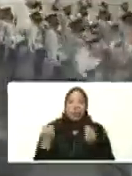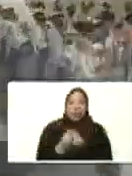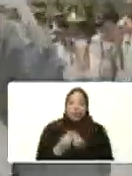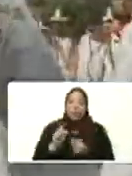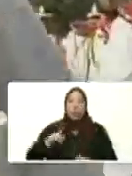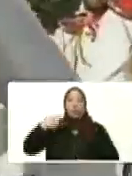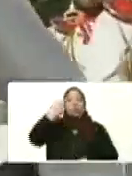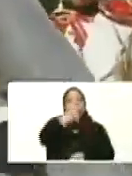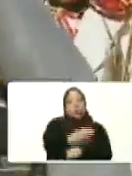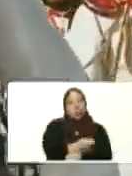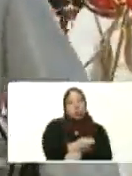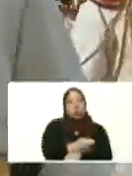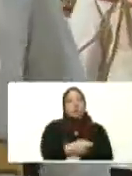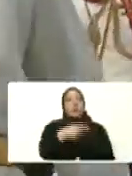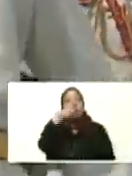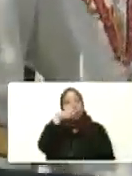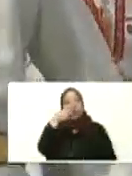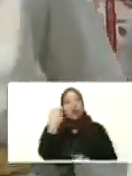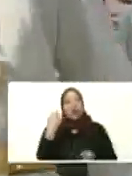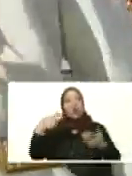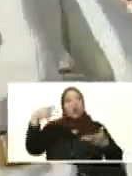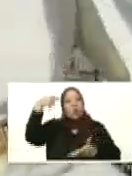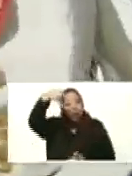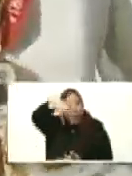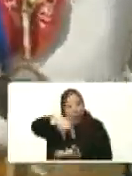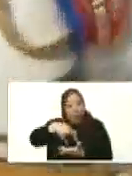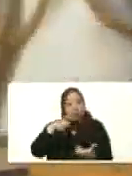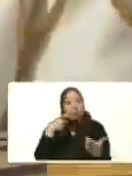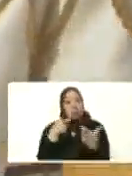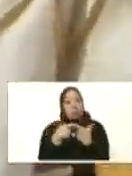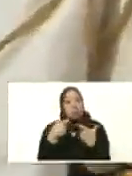promoción Bicentenario de la Batalla de Carabobo.